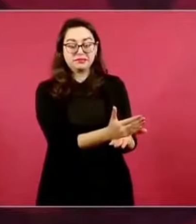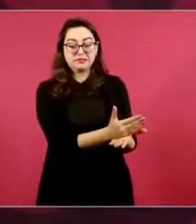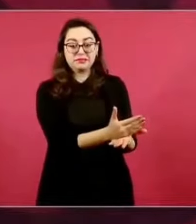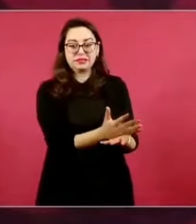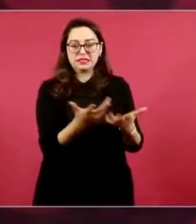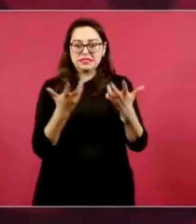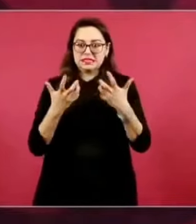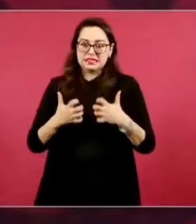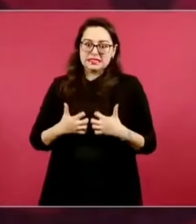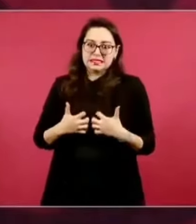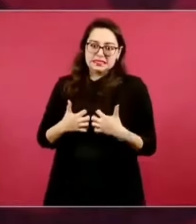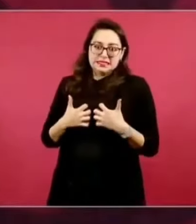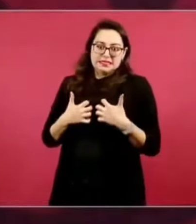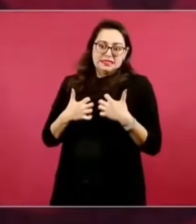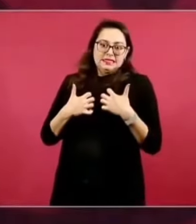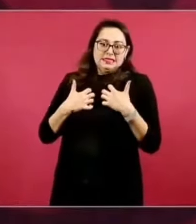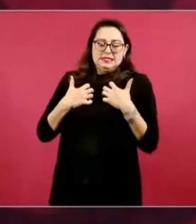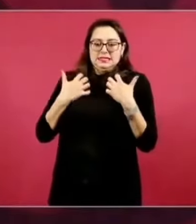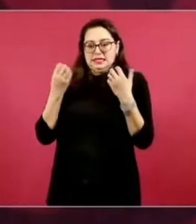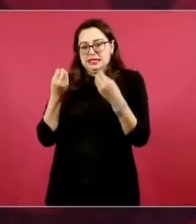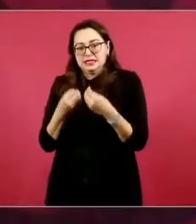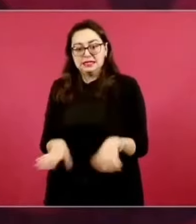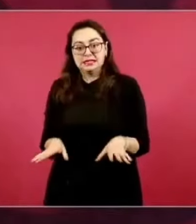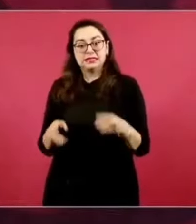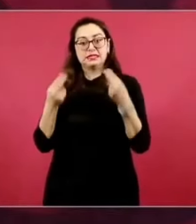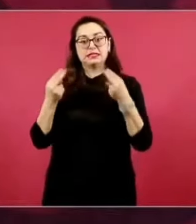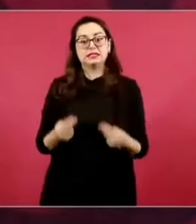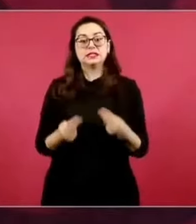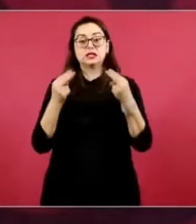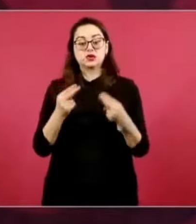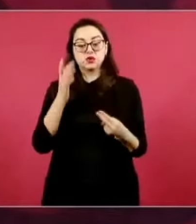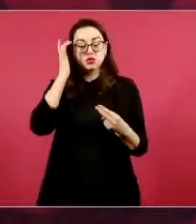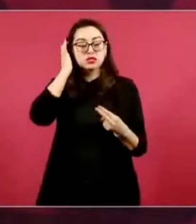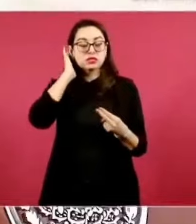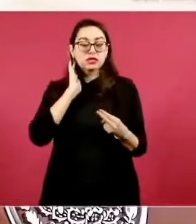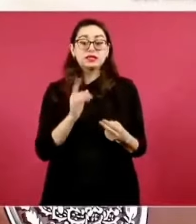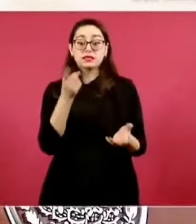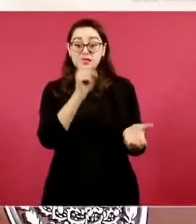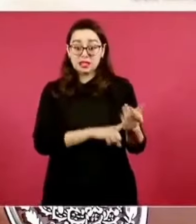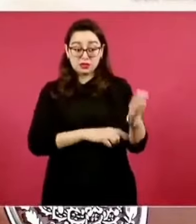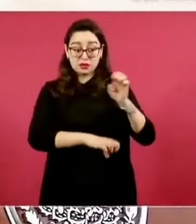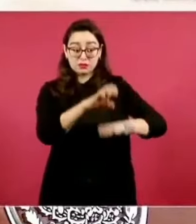y esas distribuidoras manejadas por